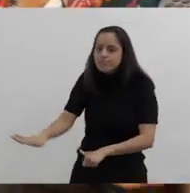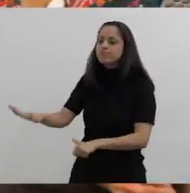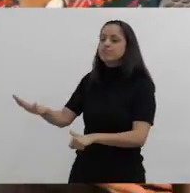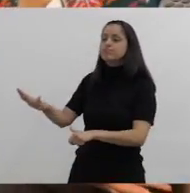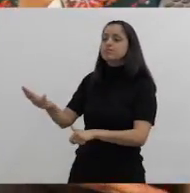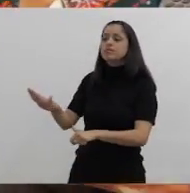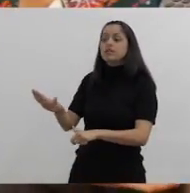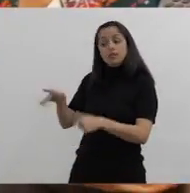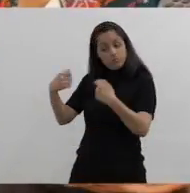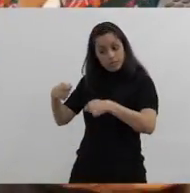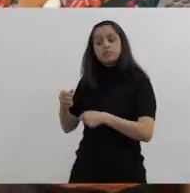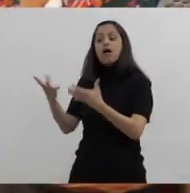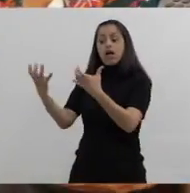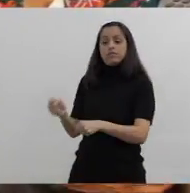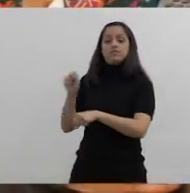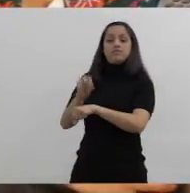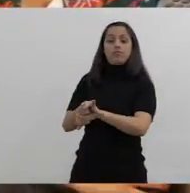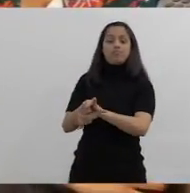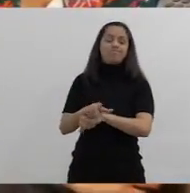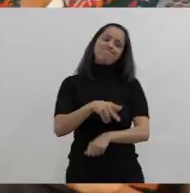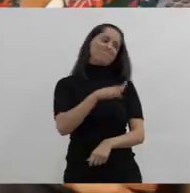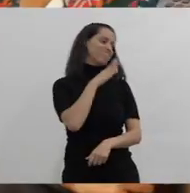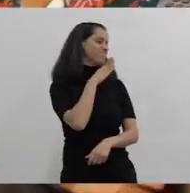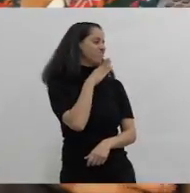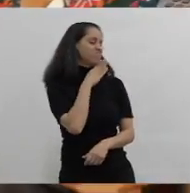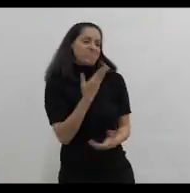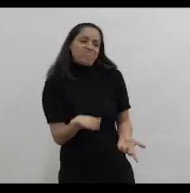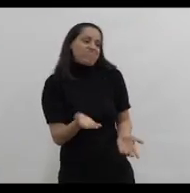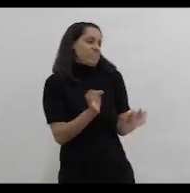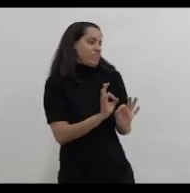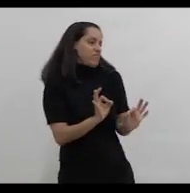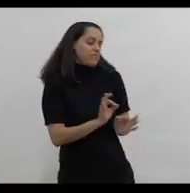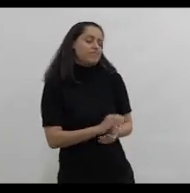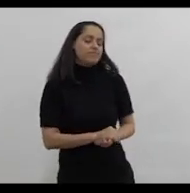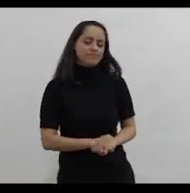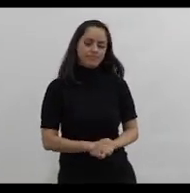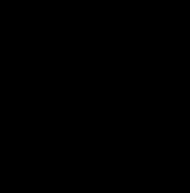que cualquier chico común puede. Yo no sabía. yo tampoco lo sabía.